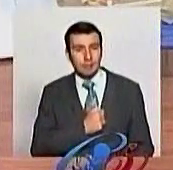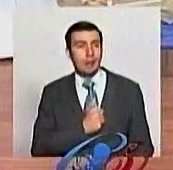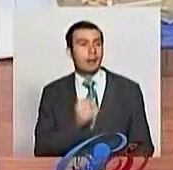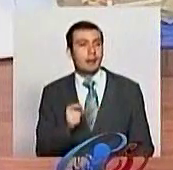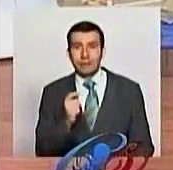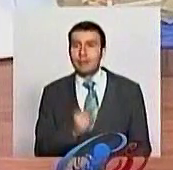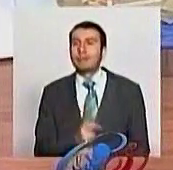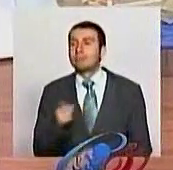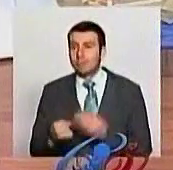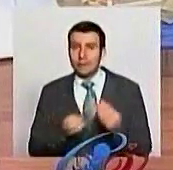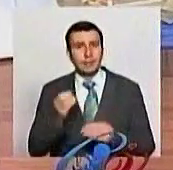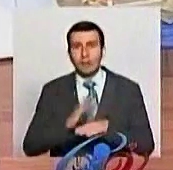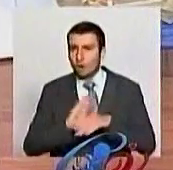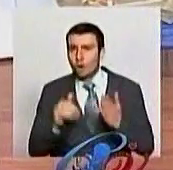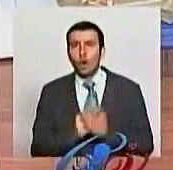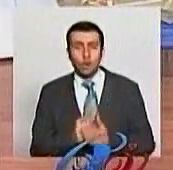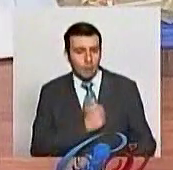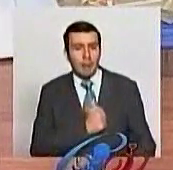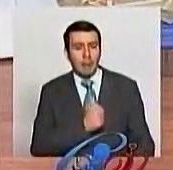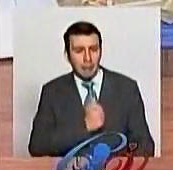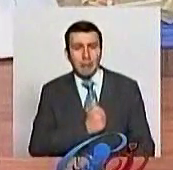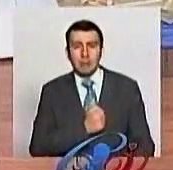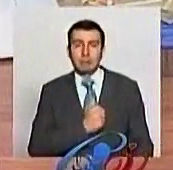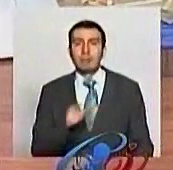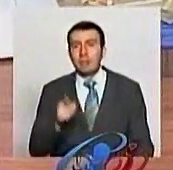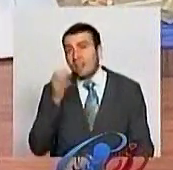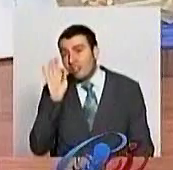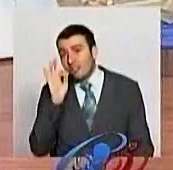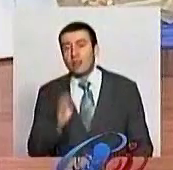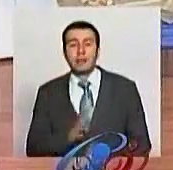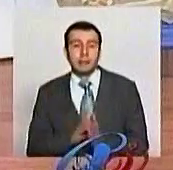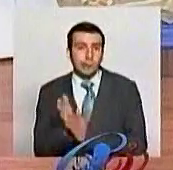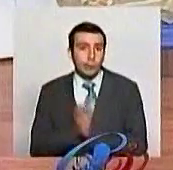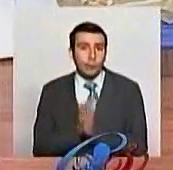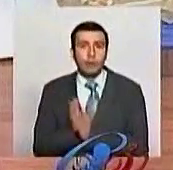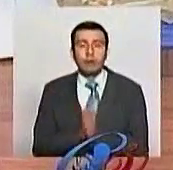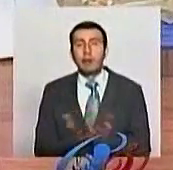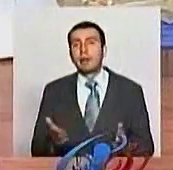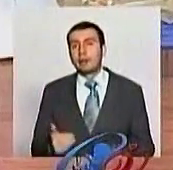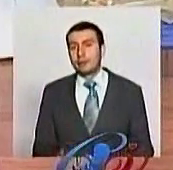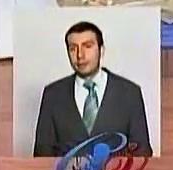taquicardia, básicamente todo. El café, el chocolate,